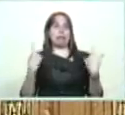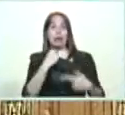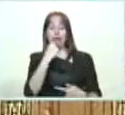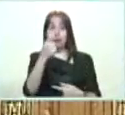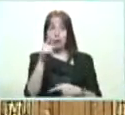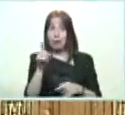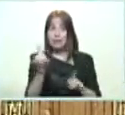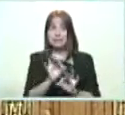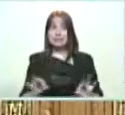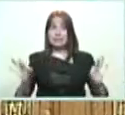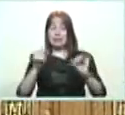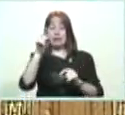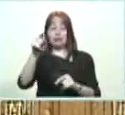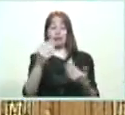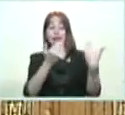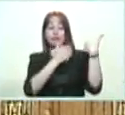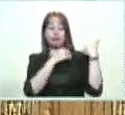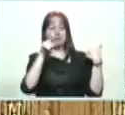dejo en tus manos.